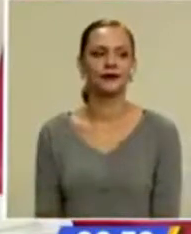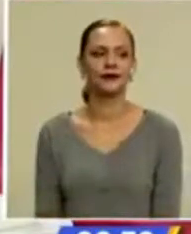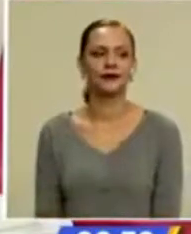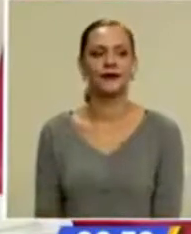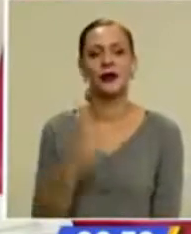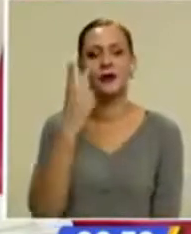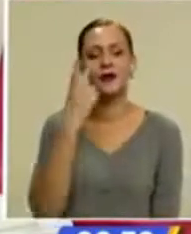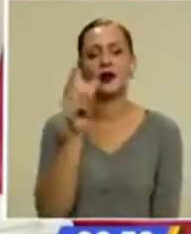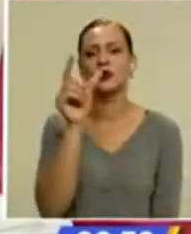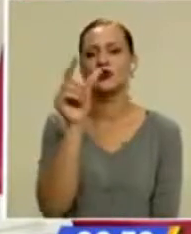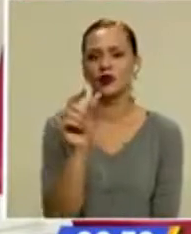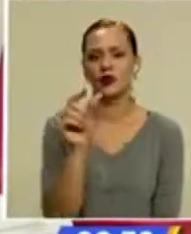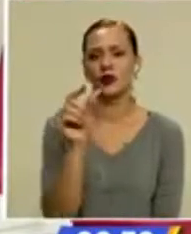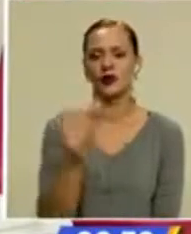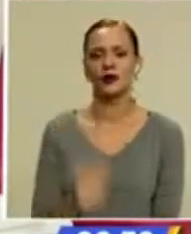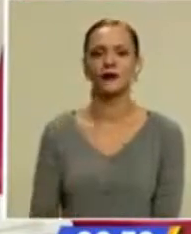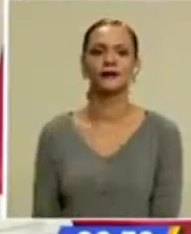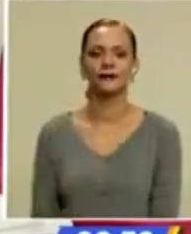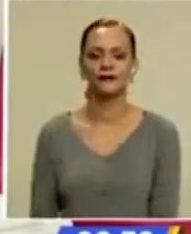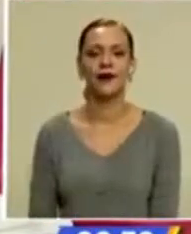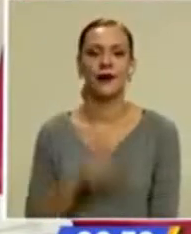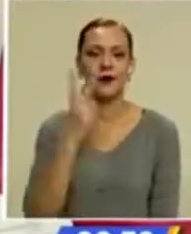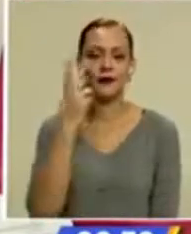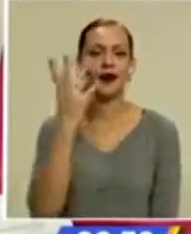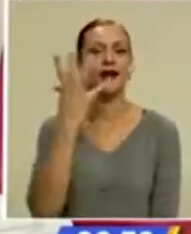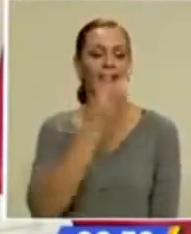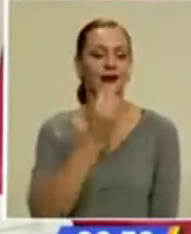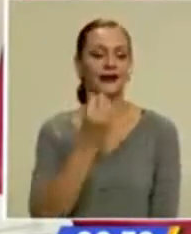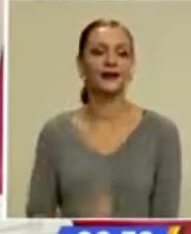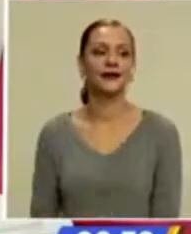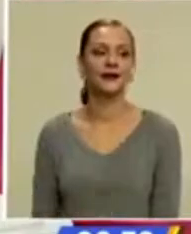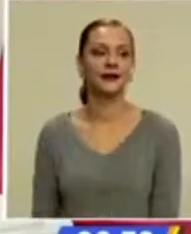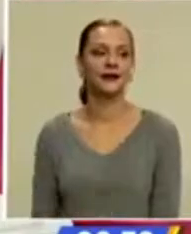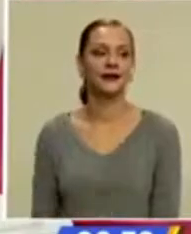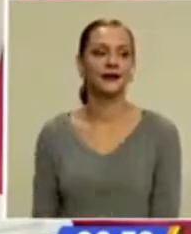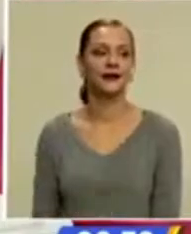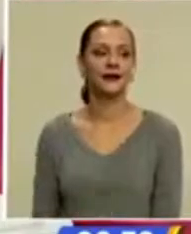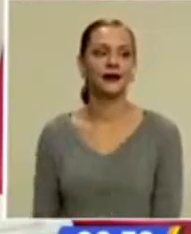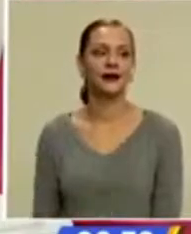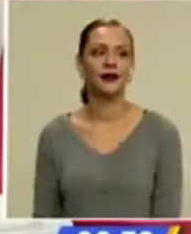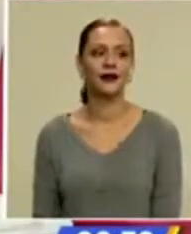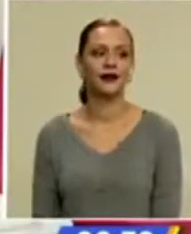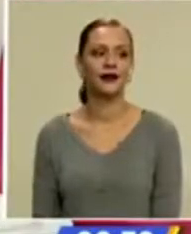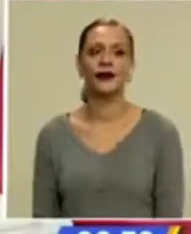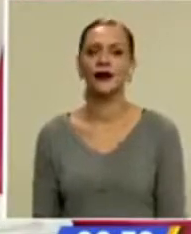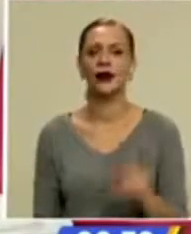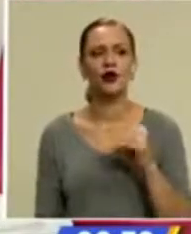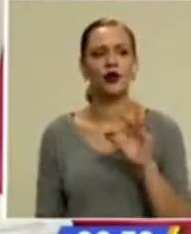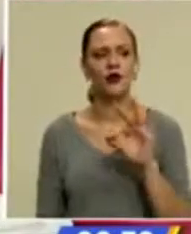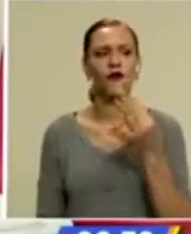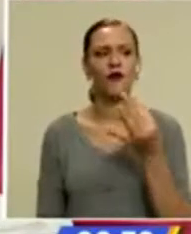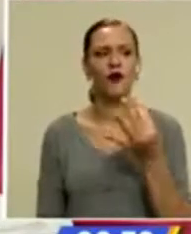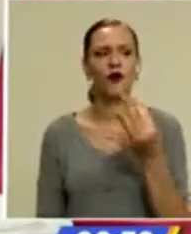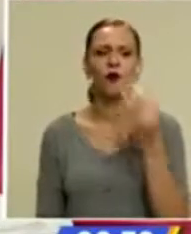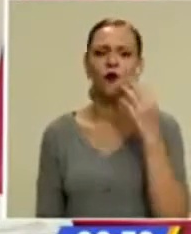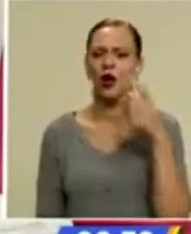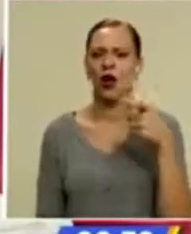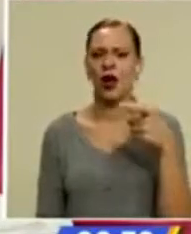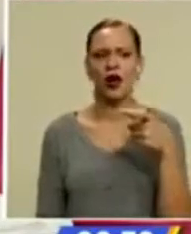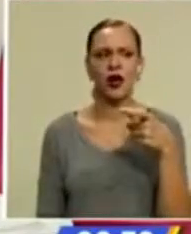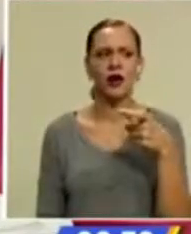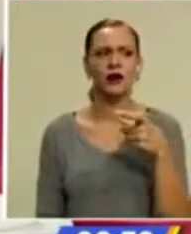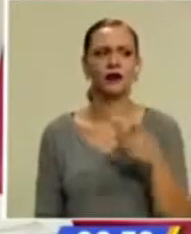Veanla, es chiquitita. Vean qué hermosa. Y esa ¿la no pueden le ponemos ver ahí, forma? Niños y niños. No, ¿verdad? Porque son muy